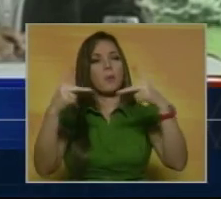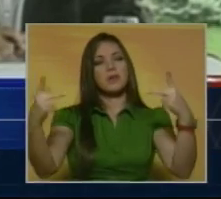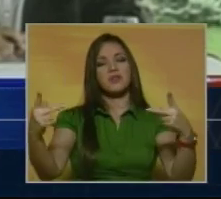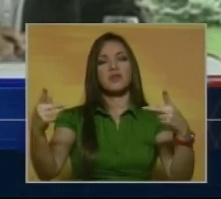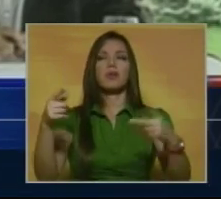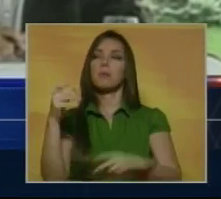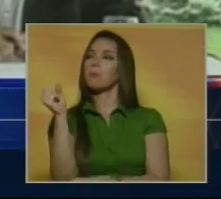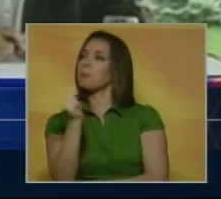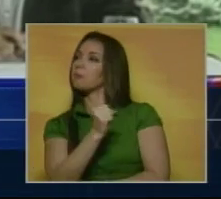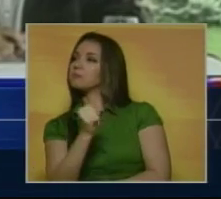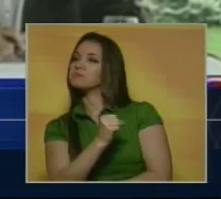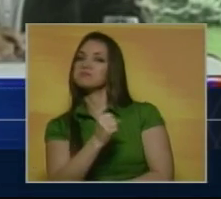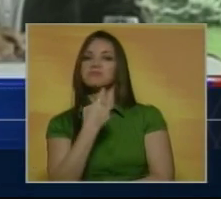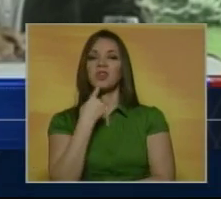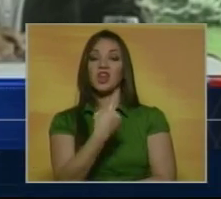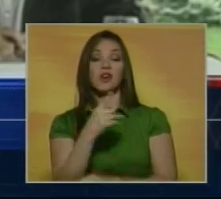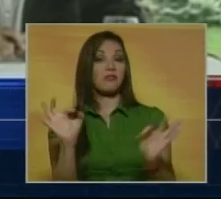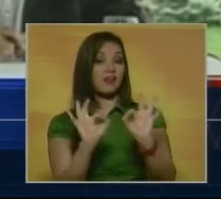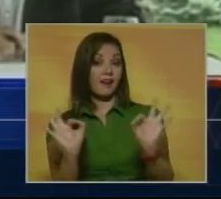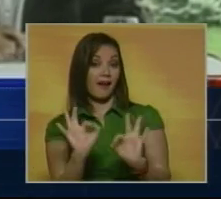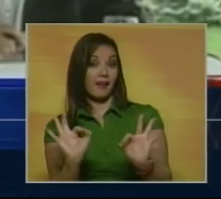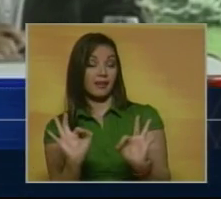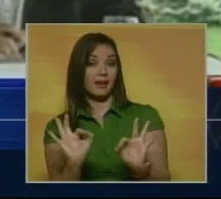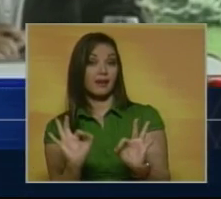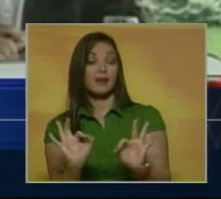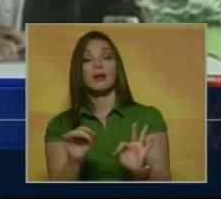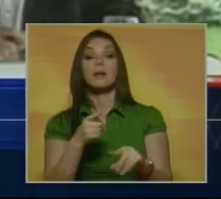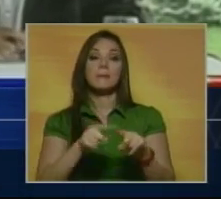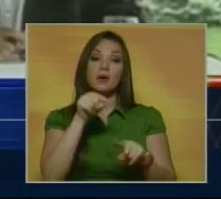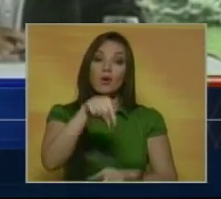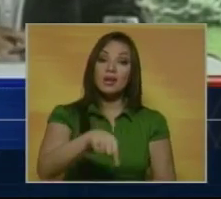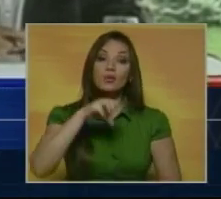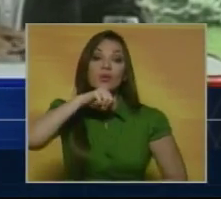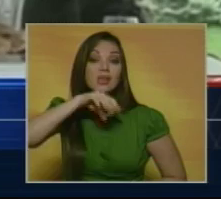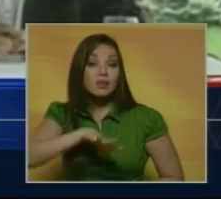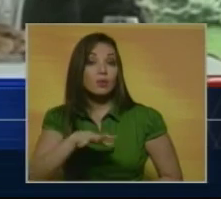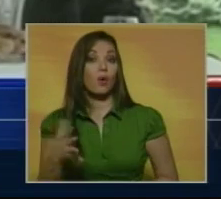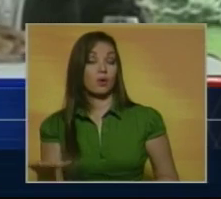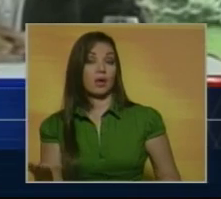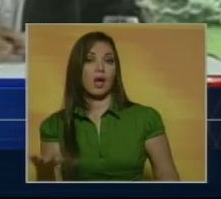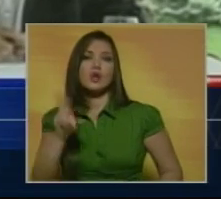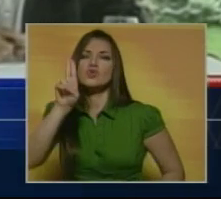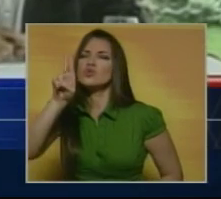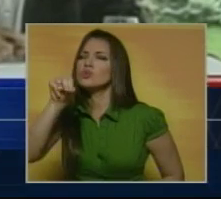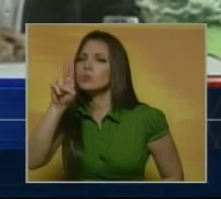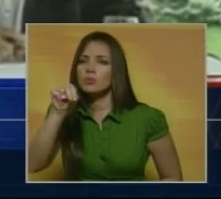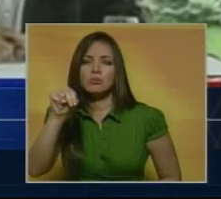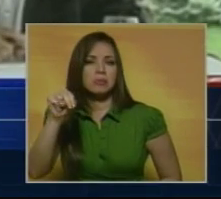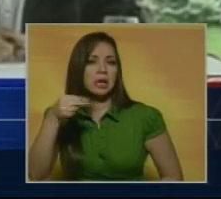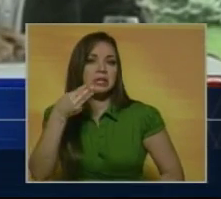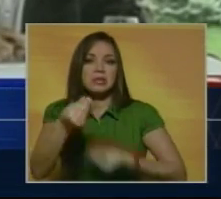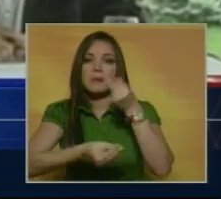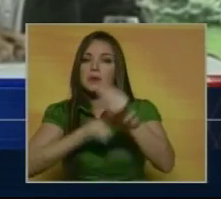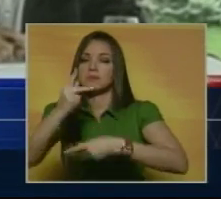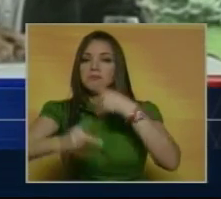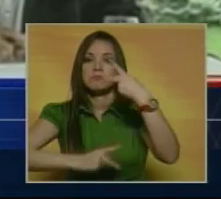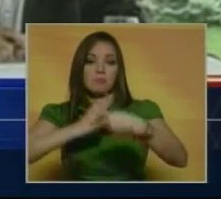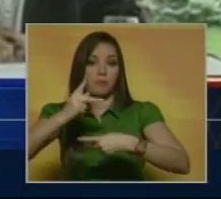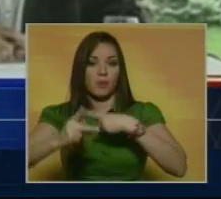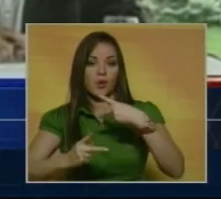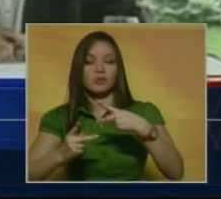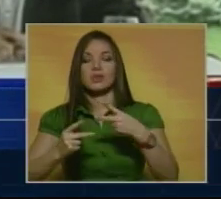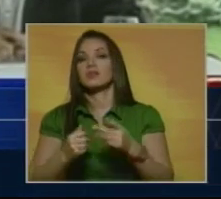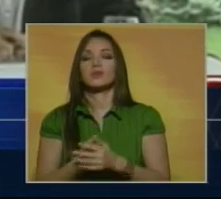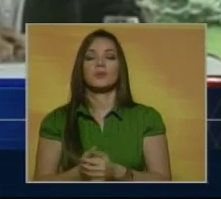los locos, no publicaron algo que, como bien decía Thanos, es histórico. Nunca se había dado un proceso de esta naturaleza y de